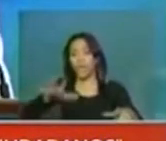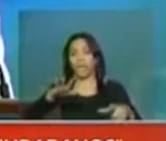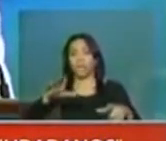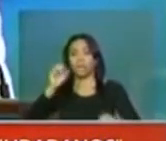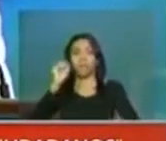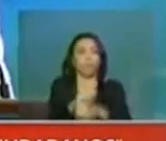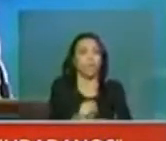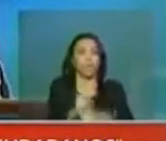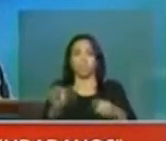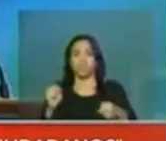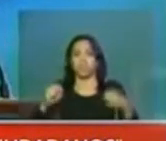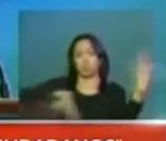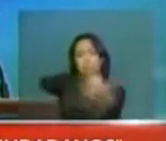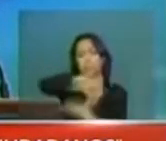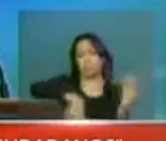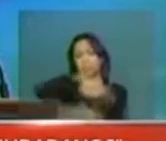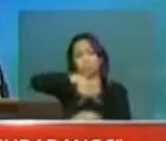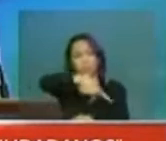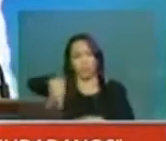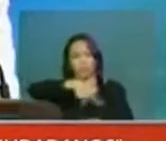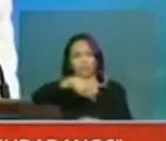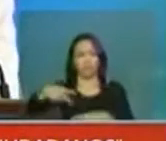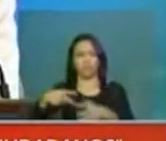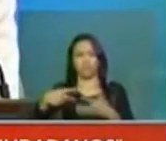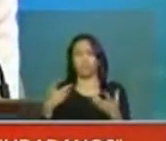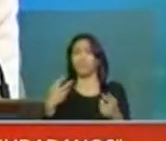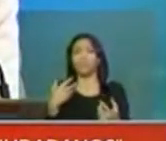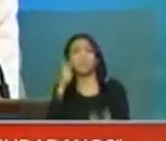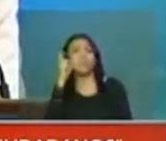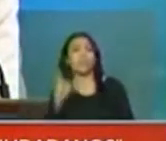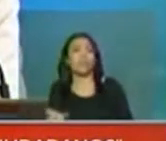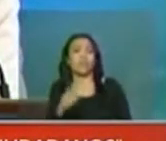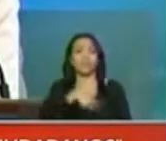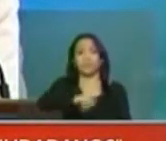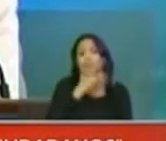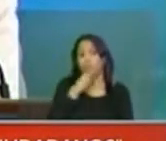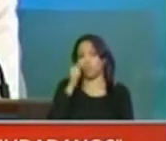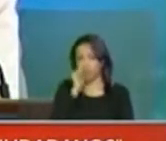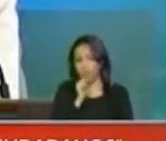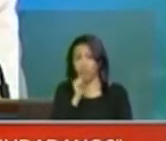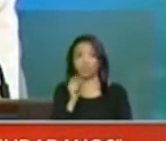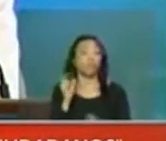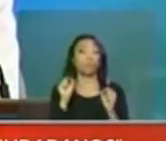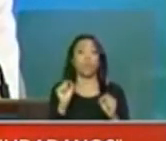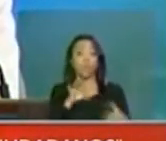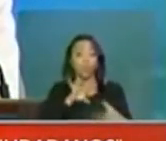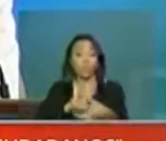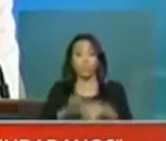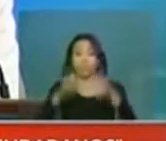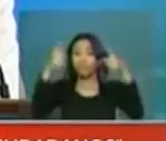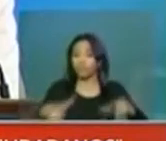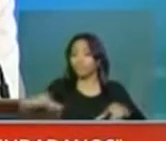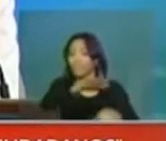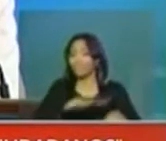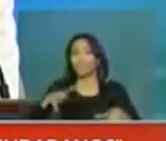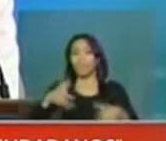a este ambiente que moviliza, que paraliza al Brasil, a los brasileros y a las brasileras. No les